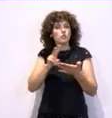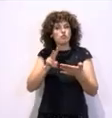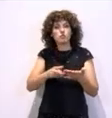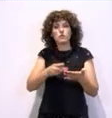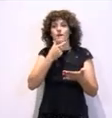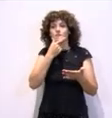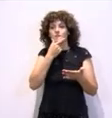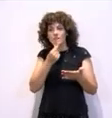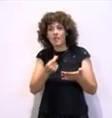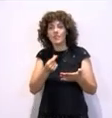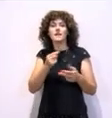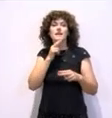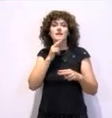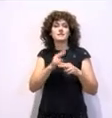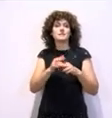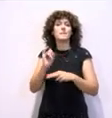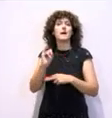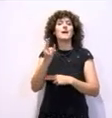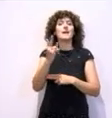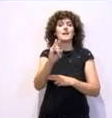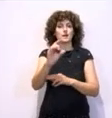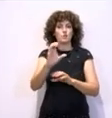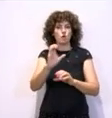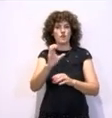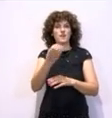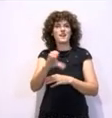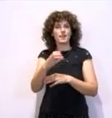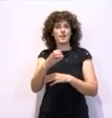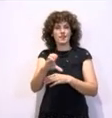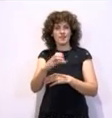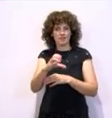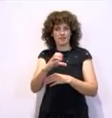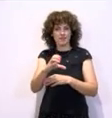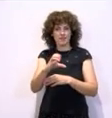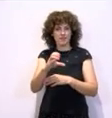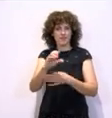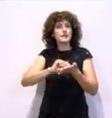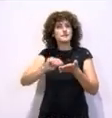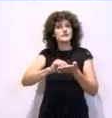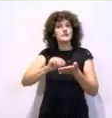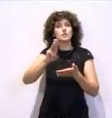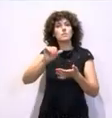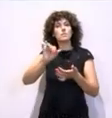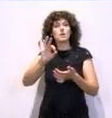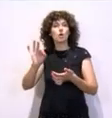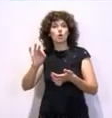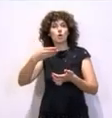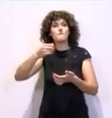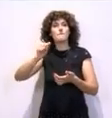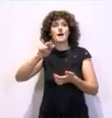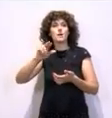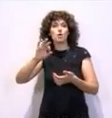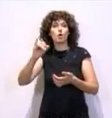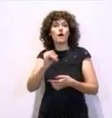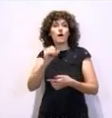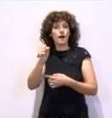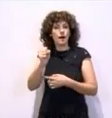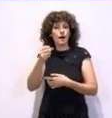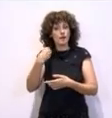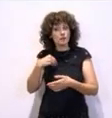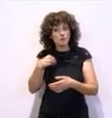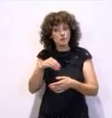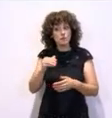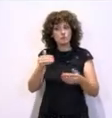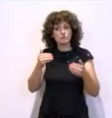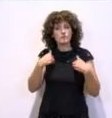la ciencia de Pío Baroja, en el cual una de las disquisiciones que tiene el